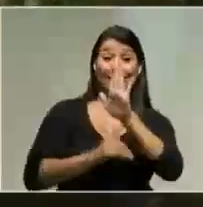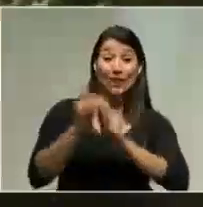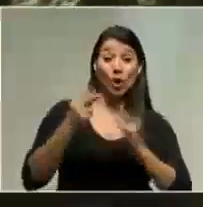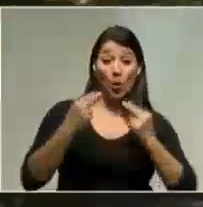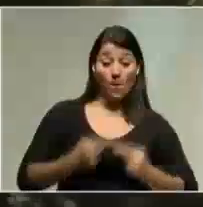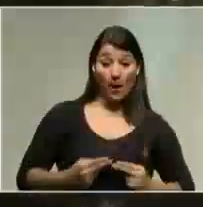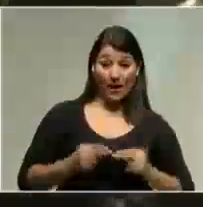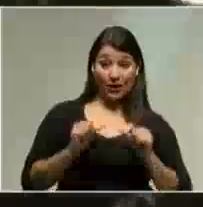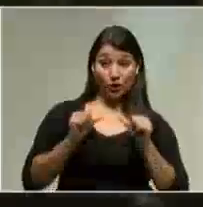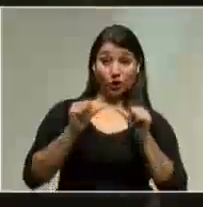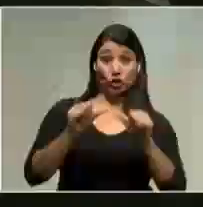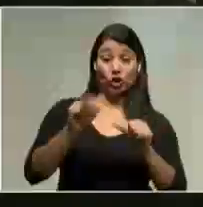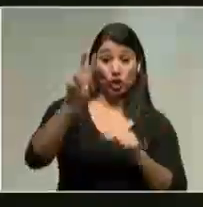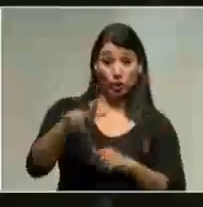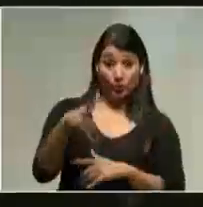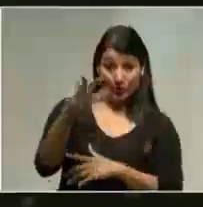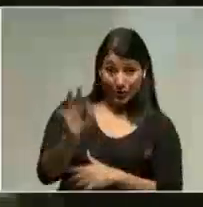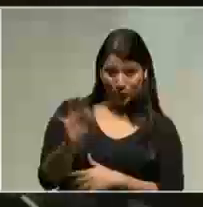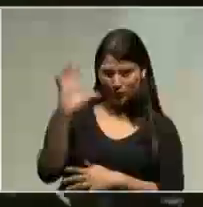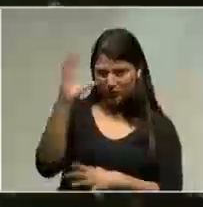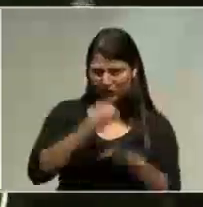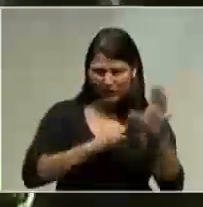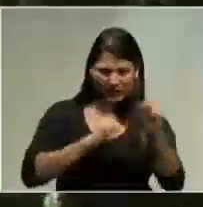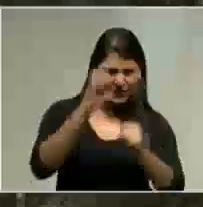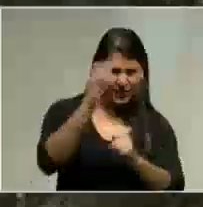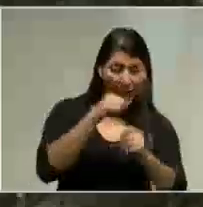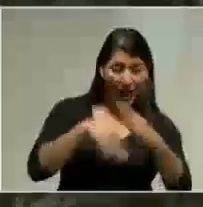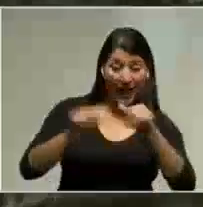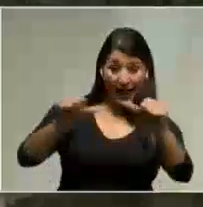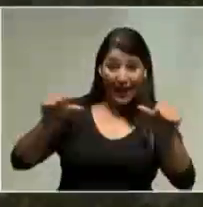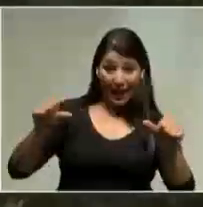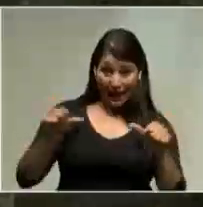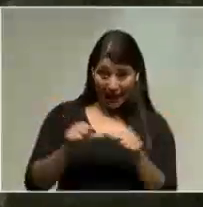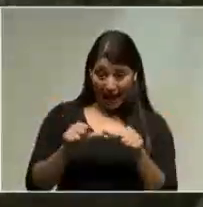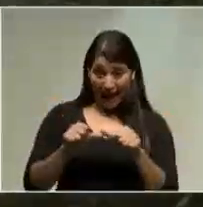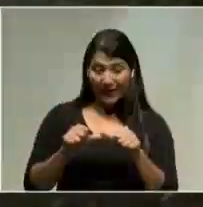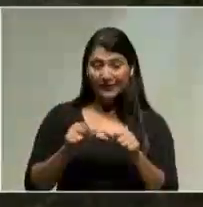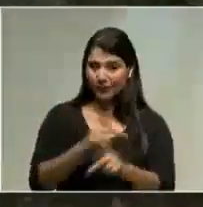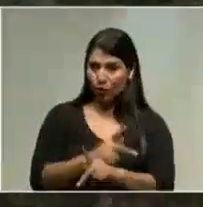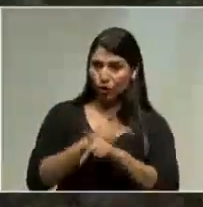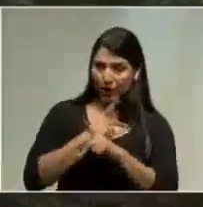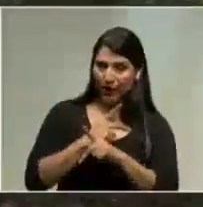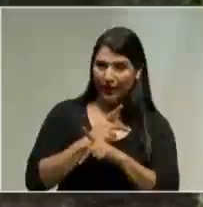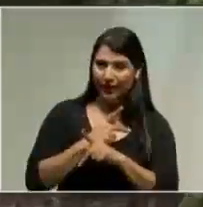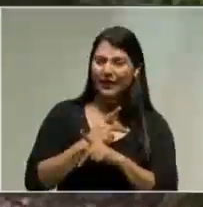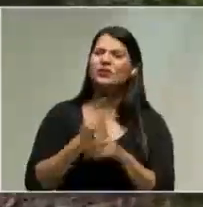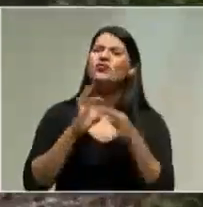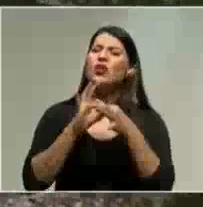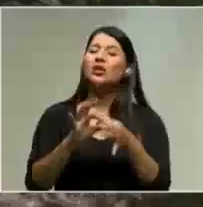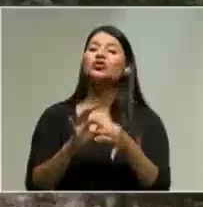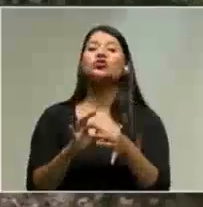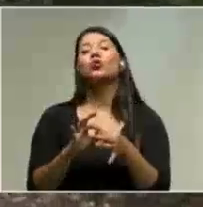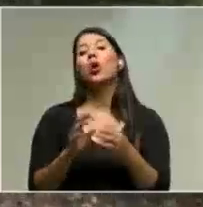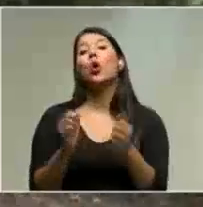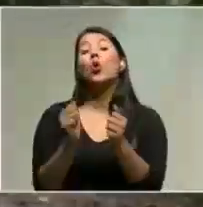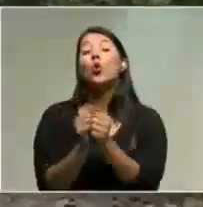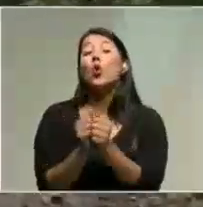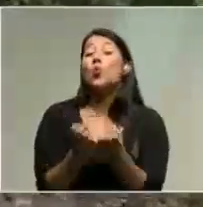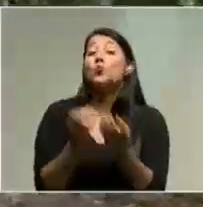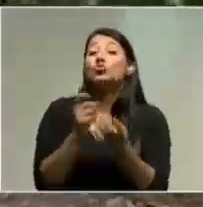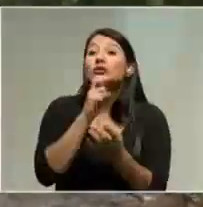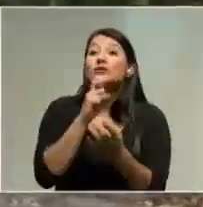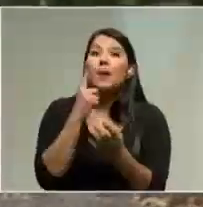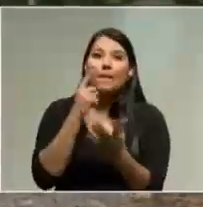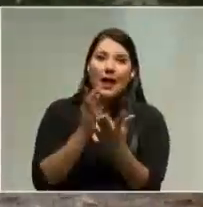de 2019, las incautaciones ubicadas en áreas silvestres protegidas y en los alrededores de estas están relacionadas a la dificultad de acceso